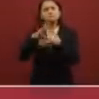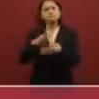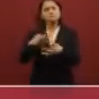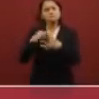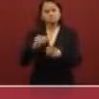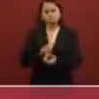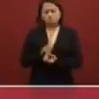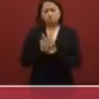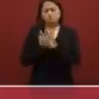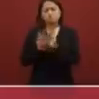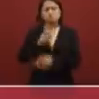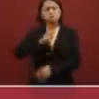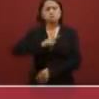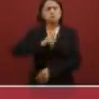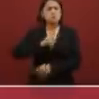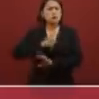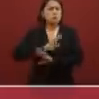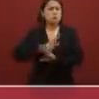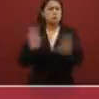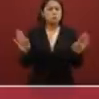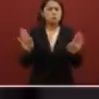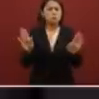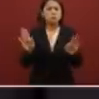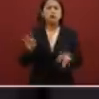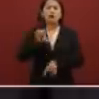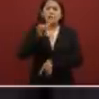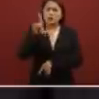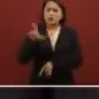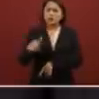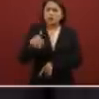y votaría en su caso